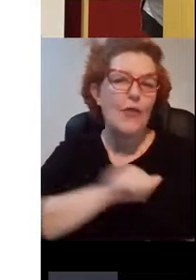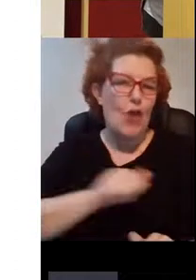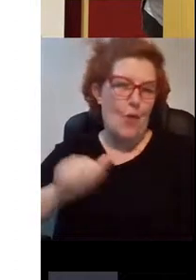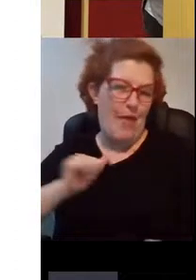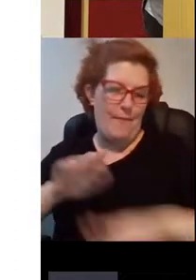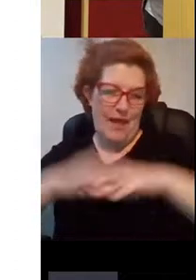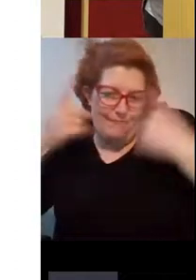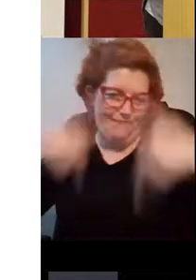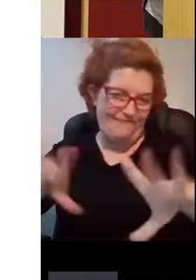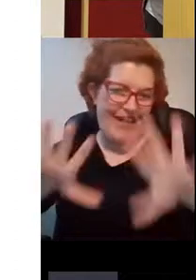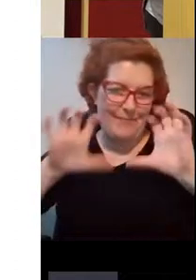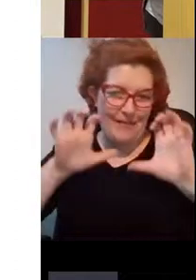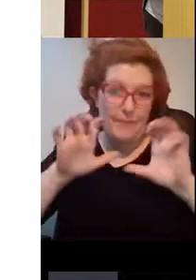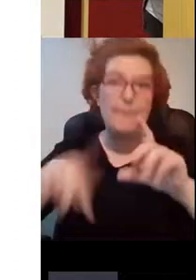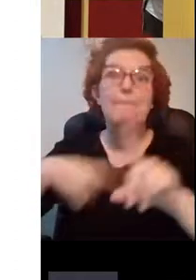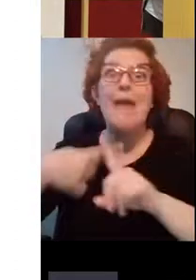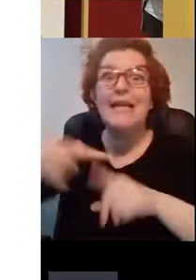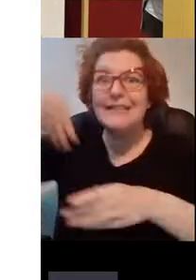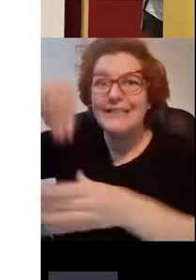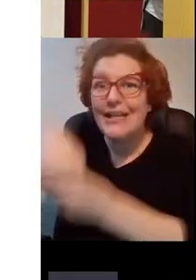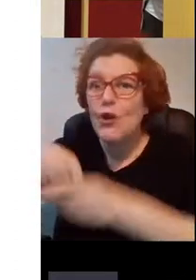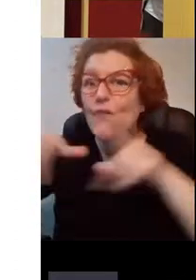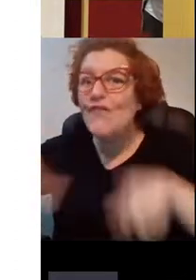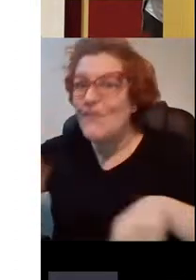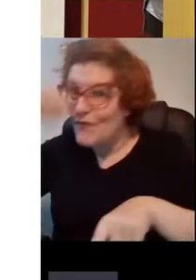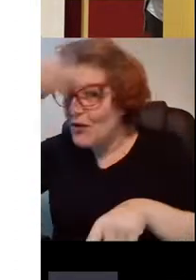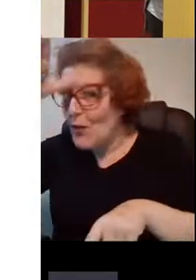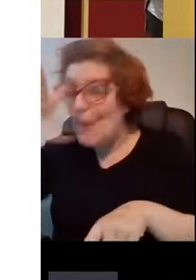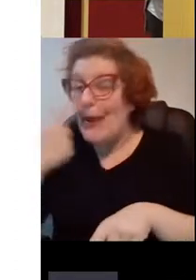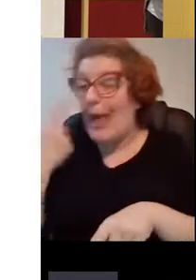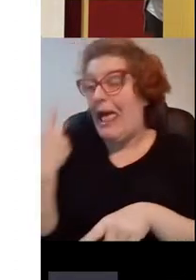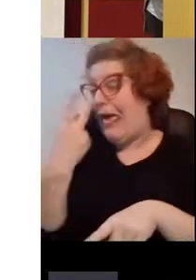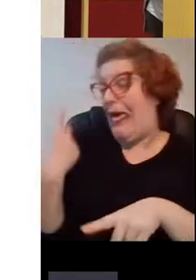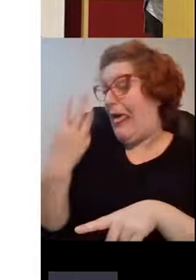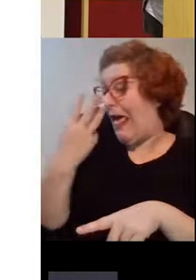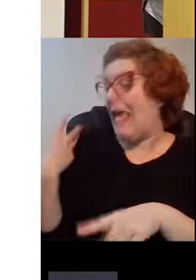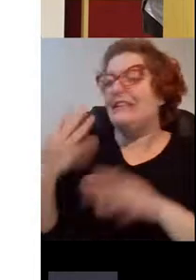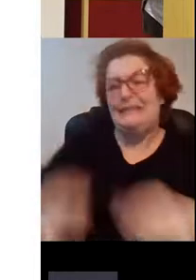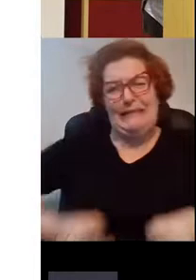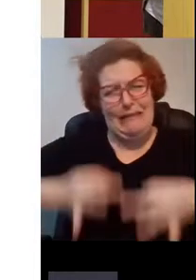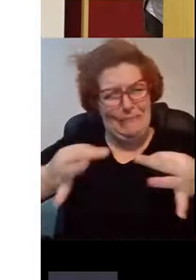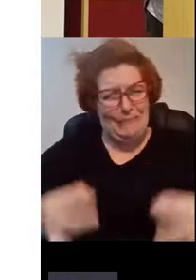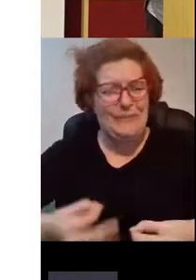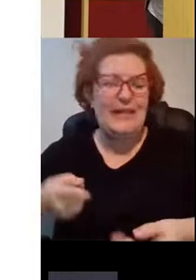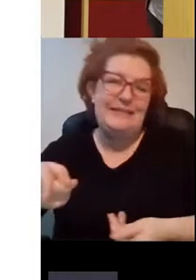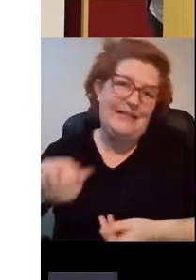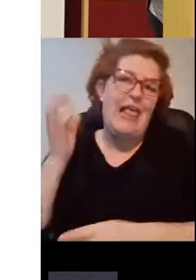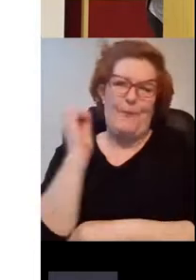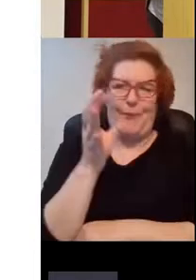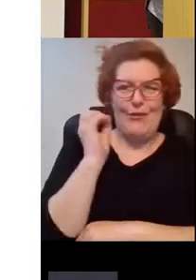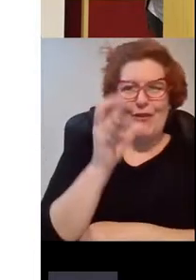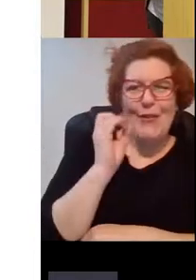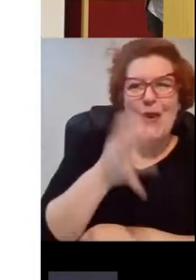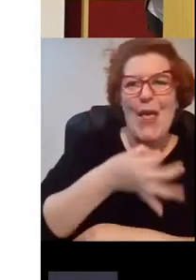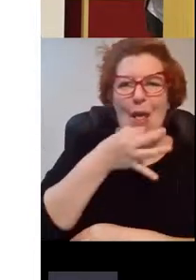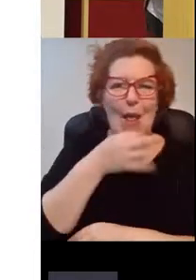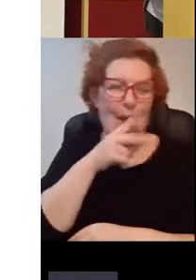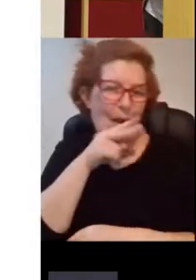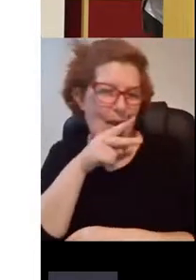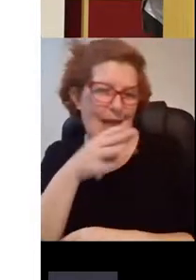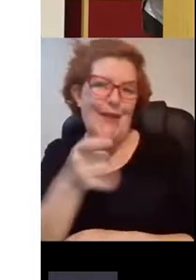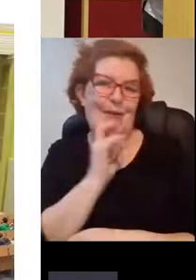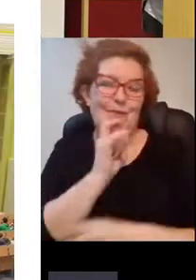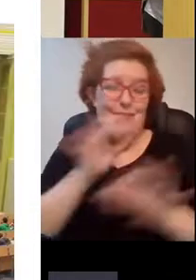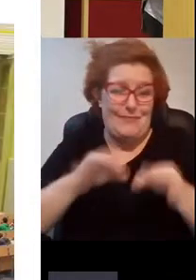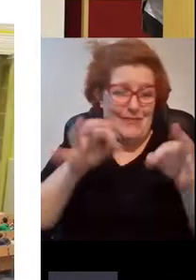Y en un entorno virtual, a diferencia de los cursos anteriores en los que siempre este tipo de exposiciones orales las habíamos realizado